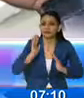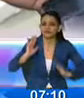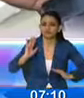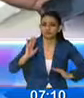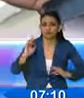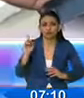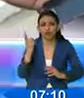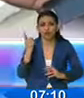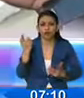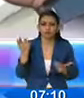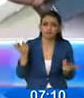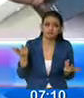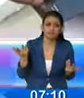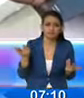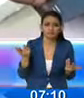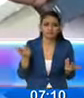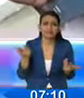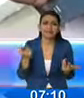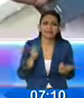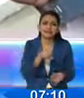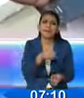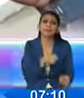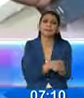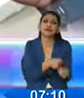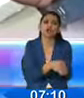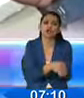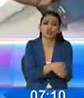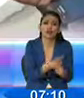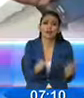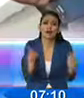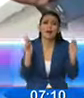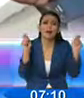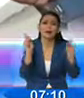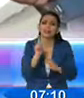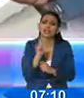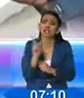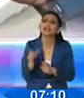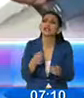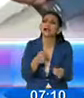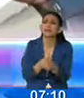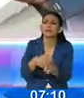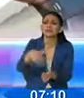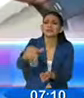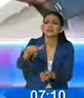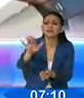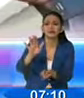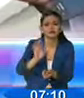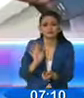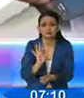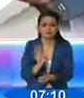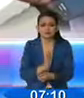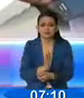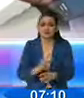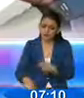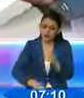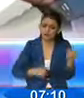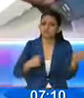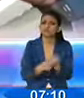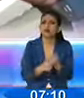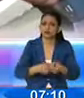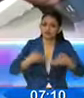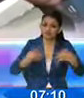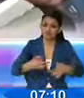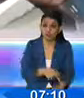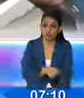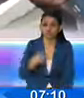compromisos de decir que te apoyo, pero no voy a estar en tu campaña, te apoyo, pero eres así asado y cocinado. Bueno, eso no nos acostumbramos